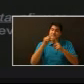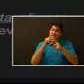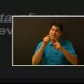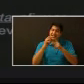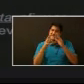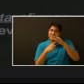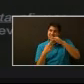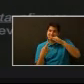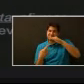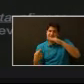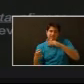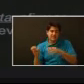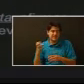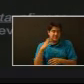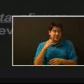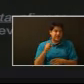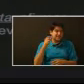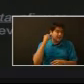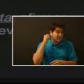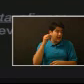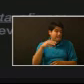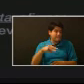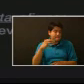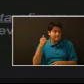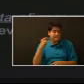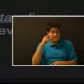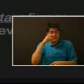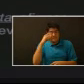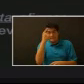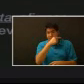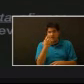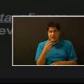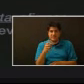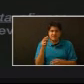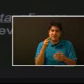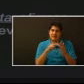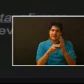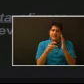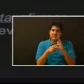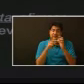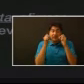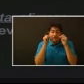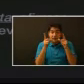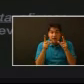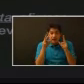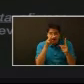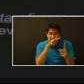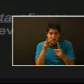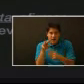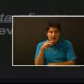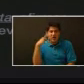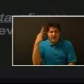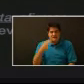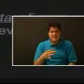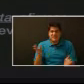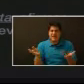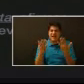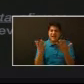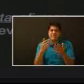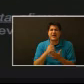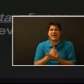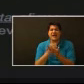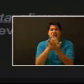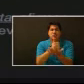amatz, que significa estar alerta, afirmar, animar, apresurar,